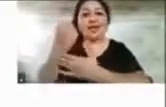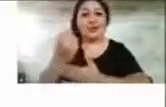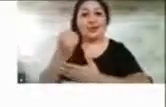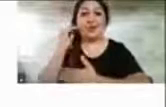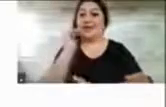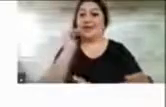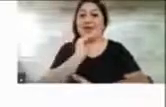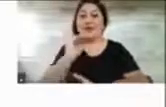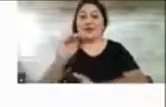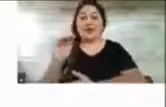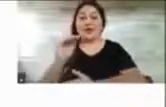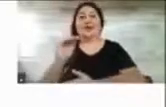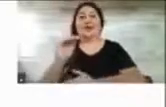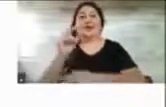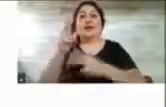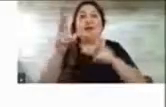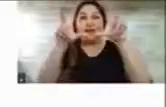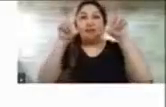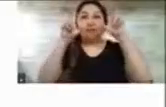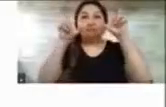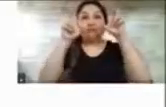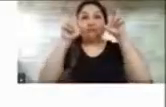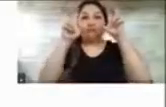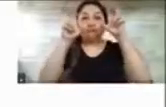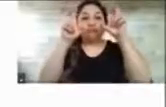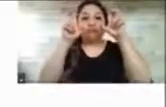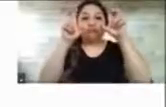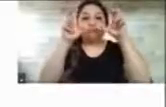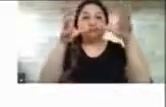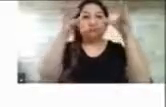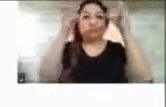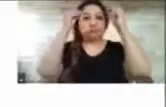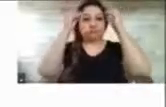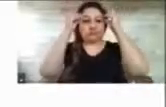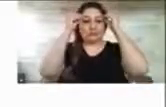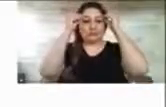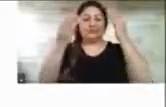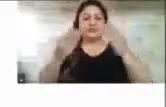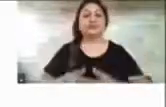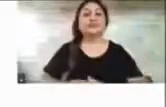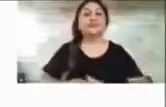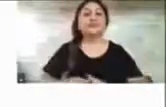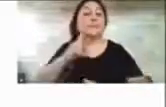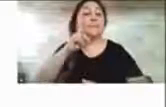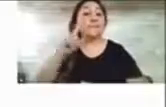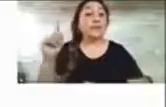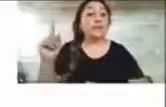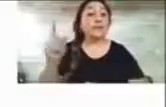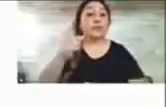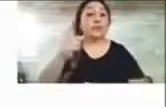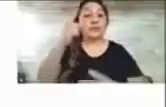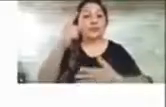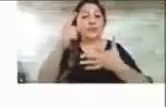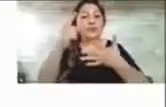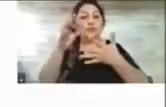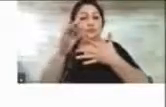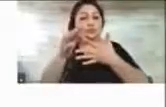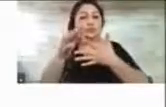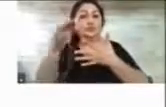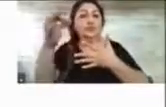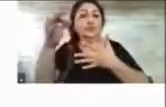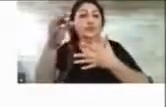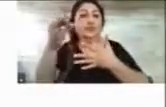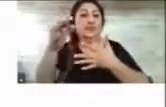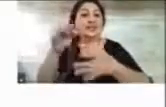que los niños se enganchen bastante bien entonces en la actividad. Pero Uno de los componentes que se suele asociar